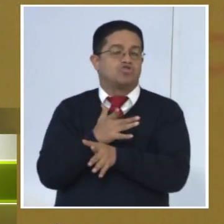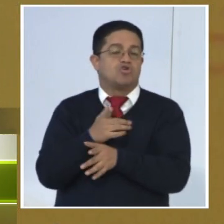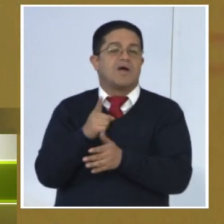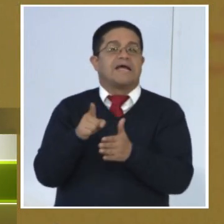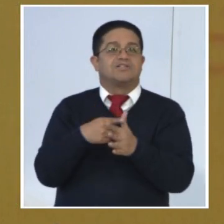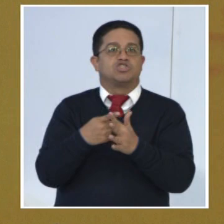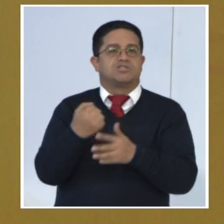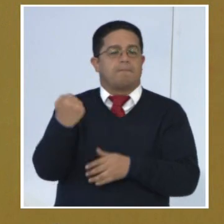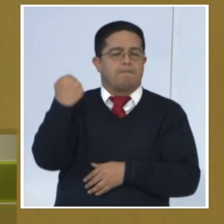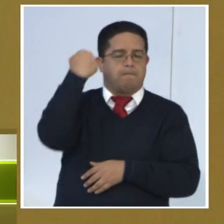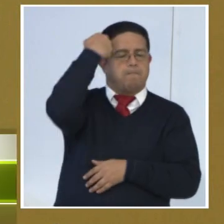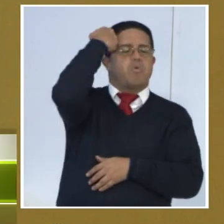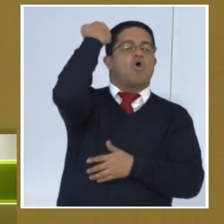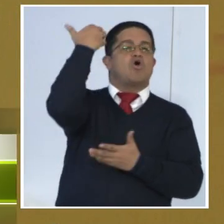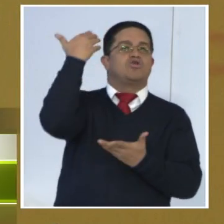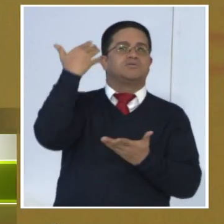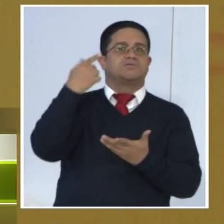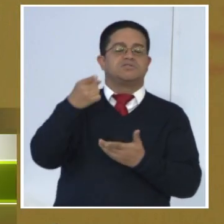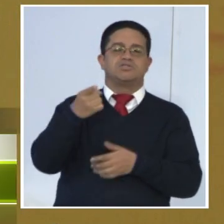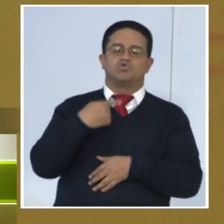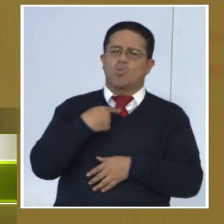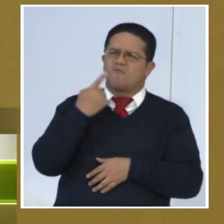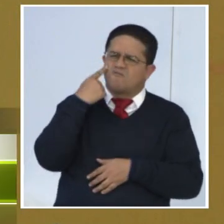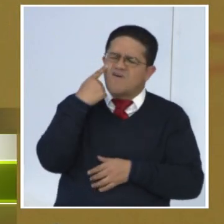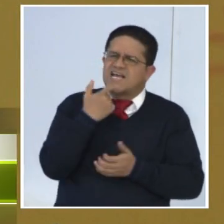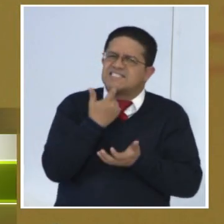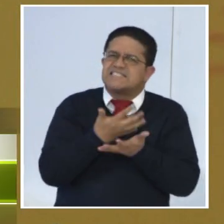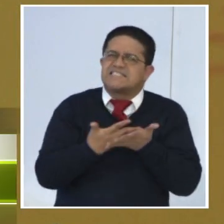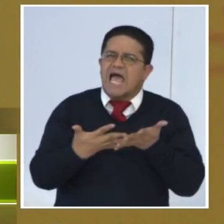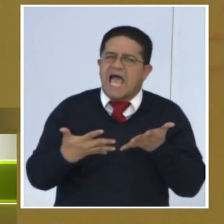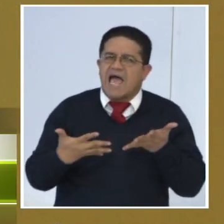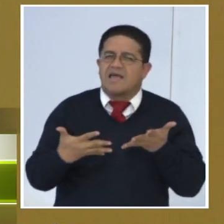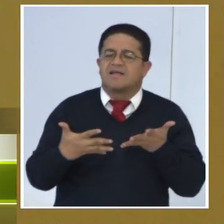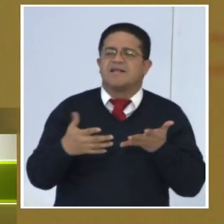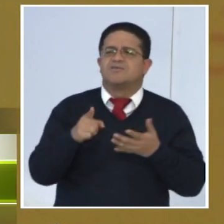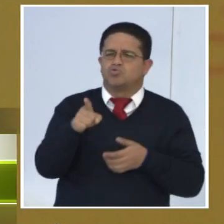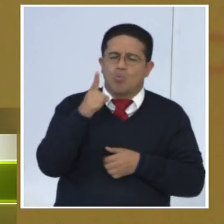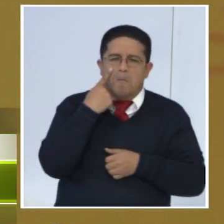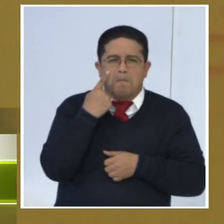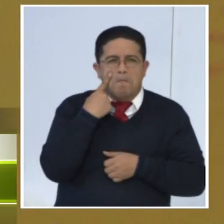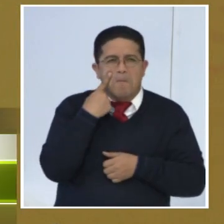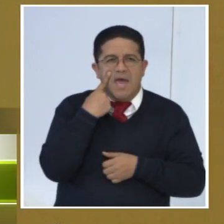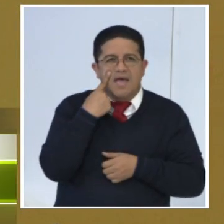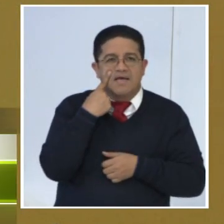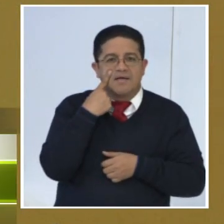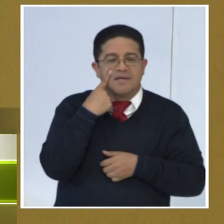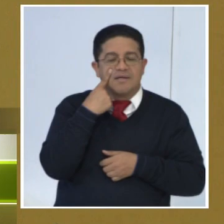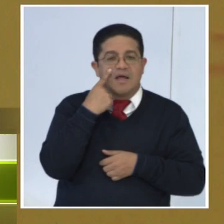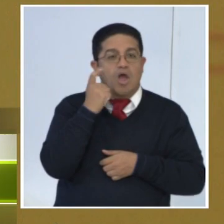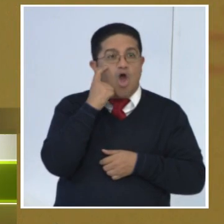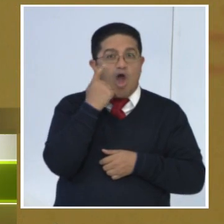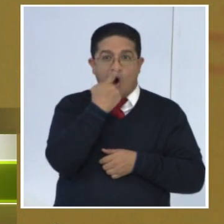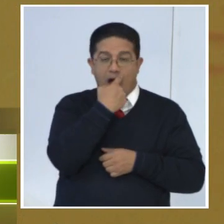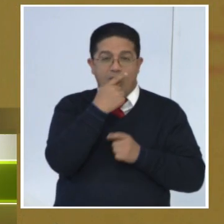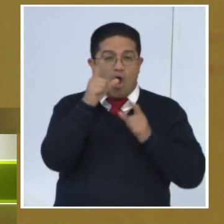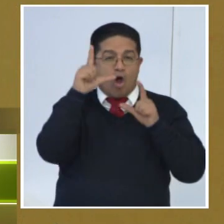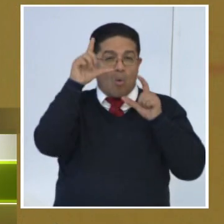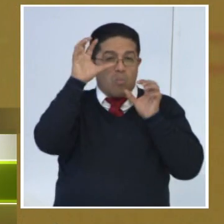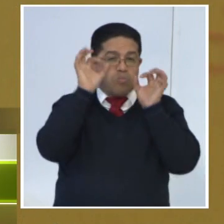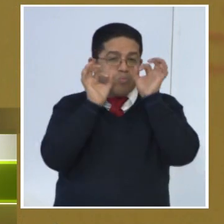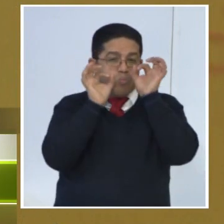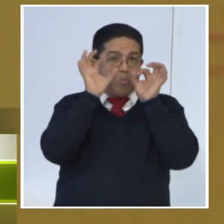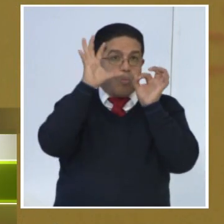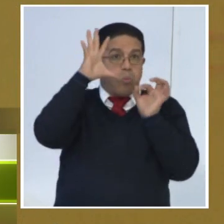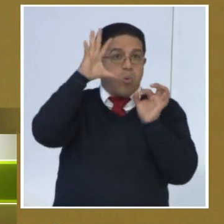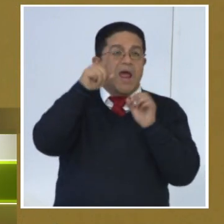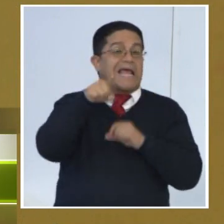pegó un pelotazo y tú notas un poquito de sangre dentro del ojo, tú notas que las pupilas no están del mismo tamaño. Todos